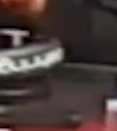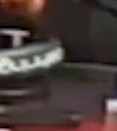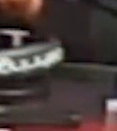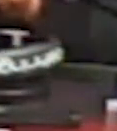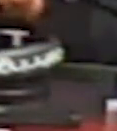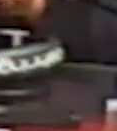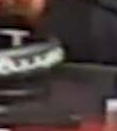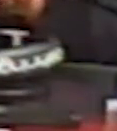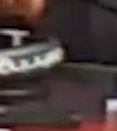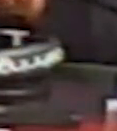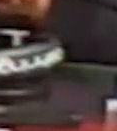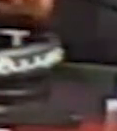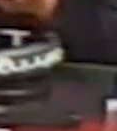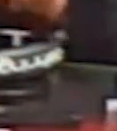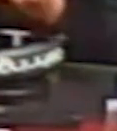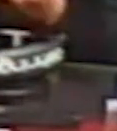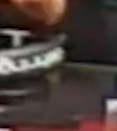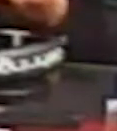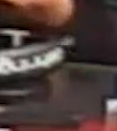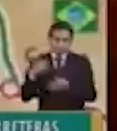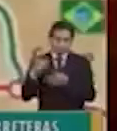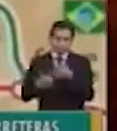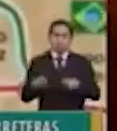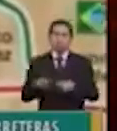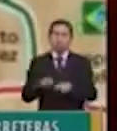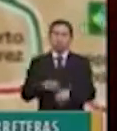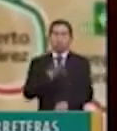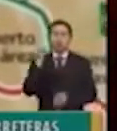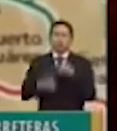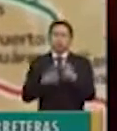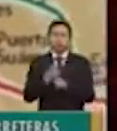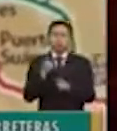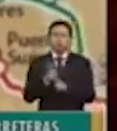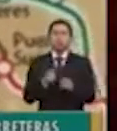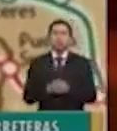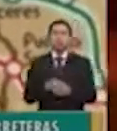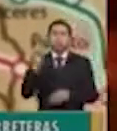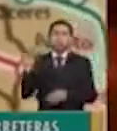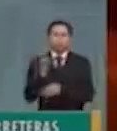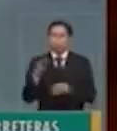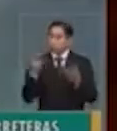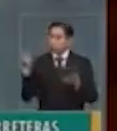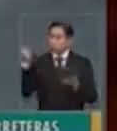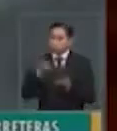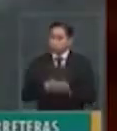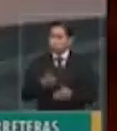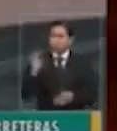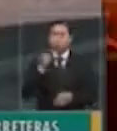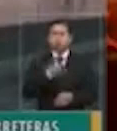de manera que el comercio boliviano fácilmente se dinamice, uh-huh. que el comercio boliviano fácilmente pueda